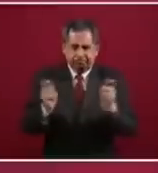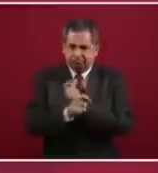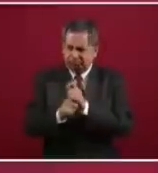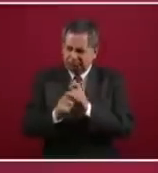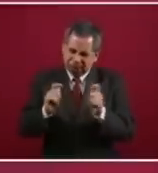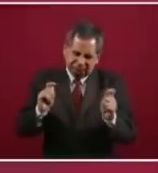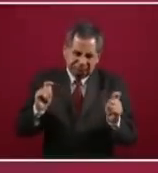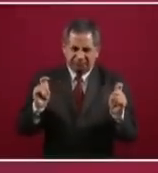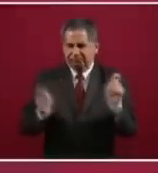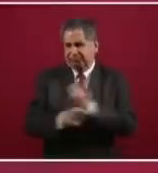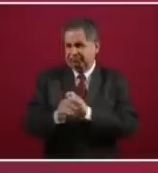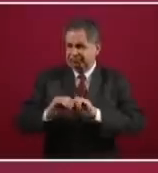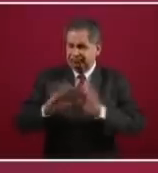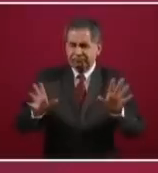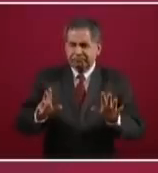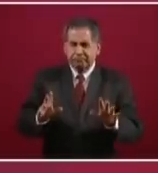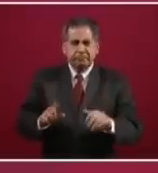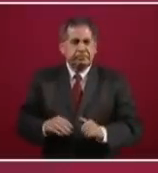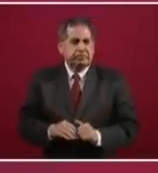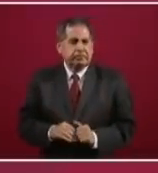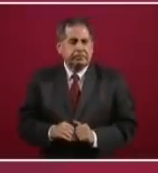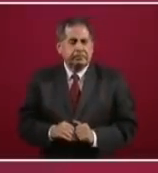fondo